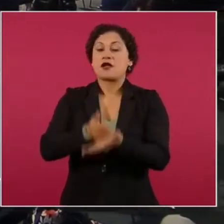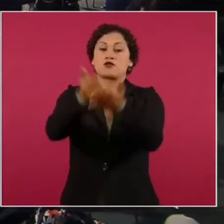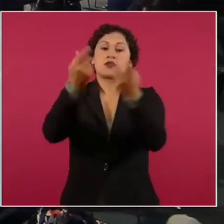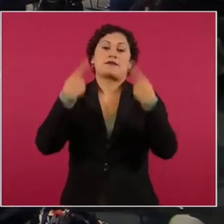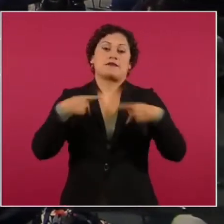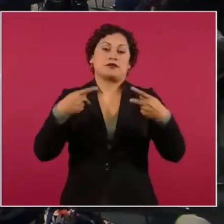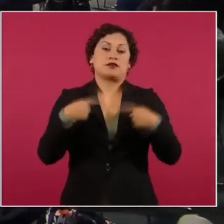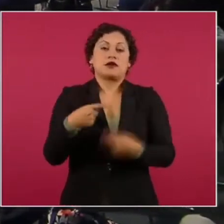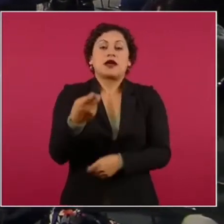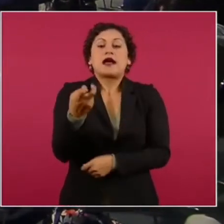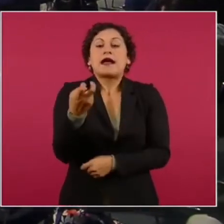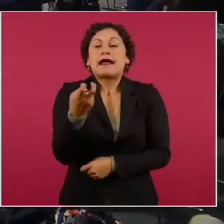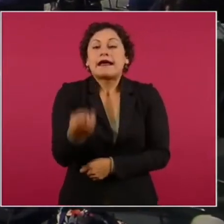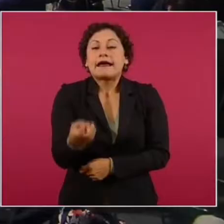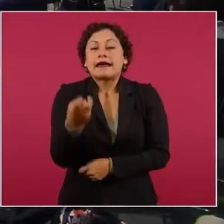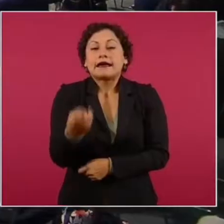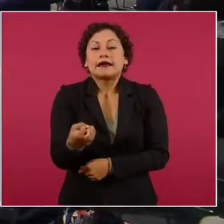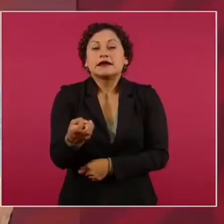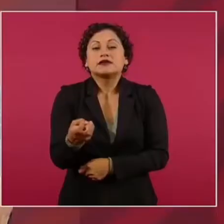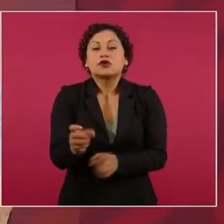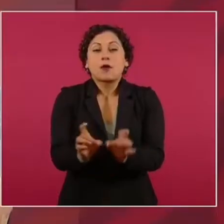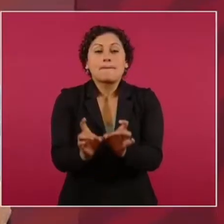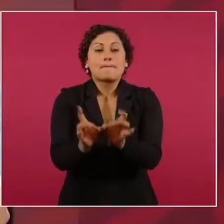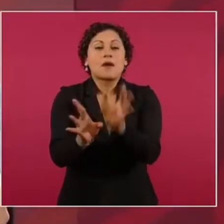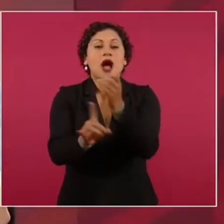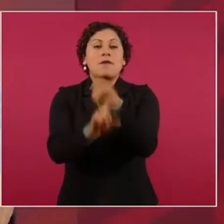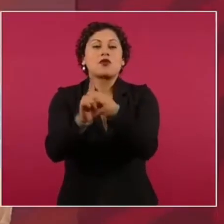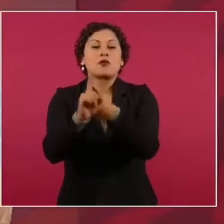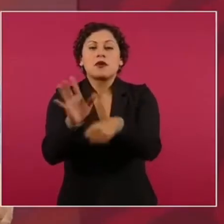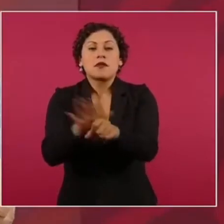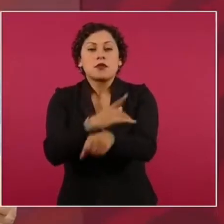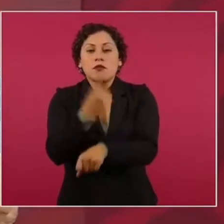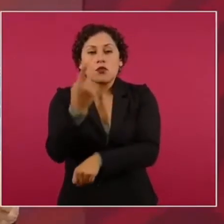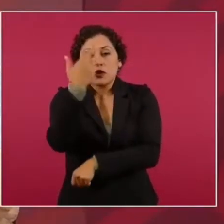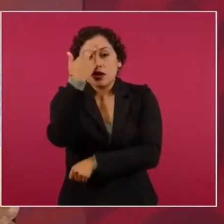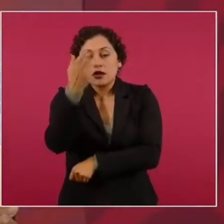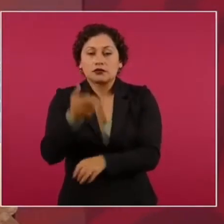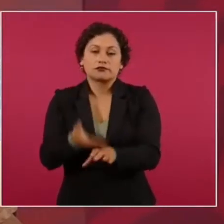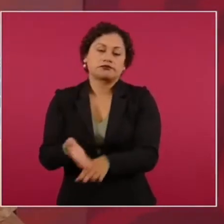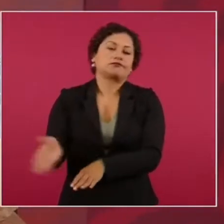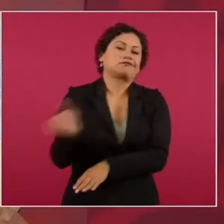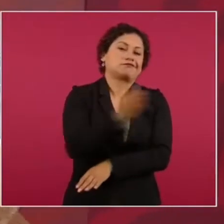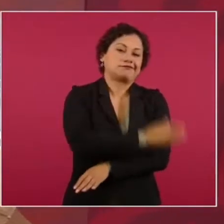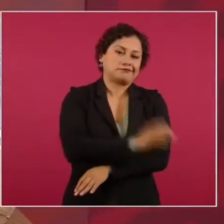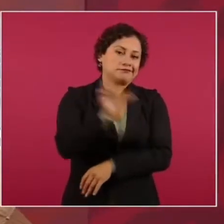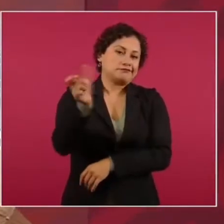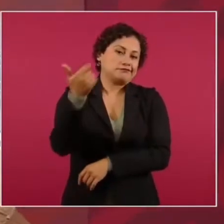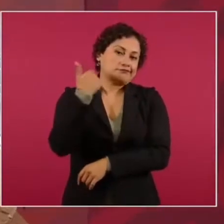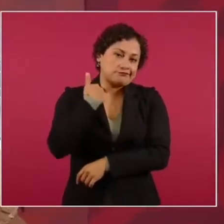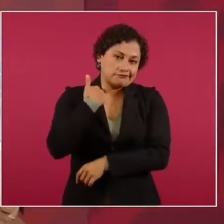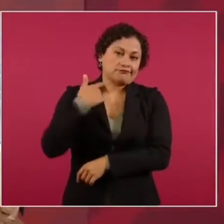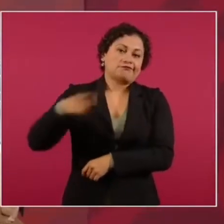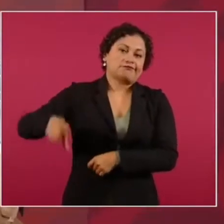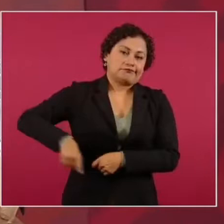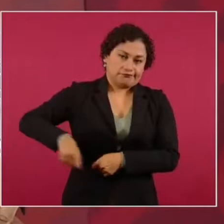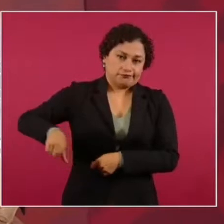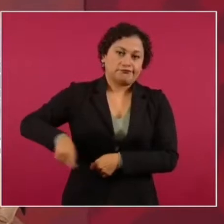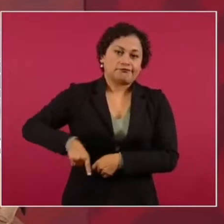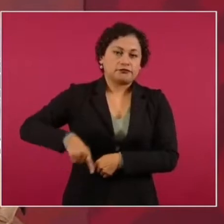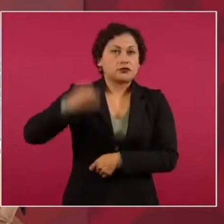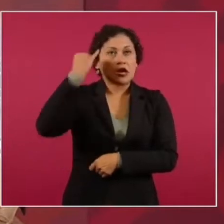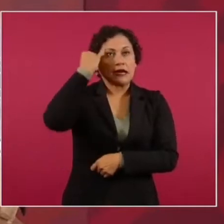una política, ¿no?, de privatización que se llevó a cabo